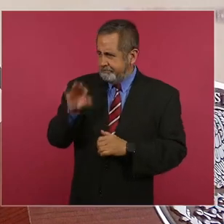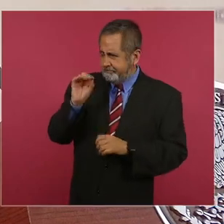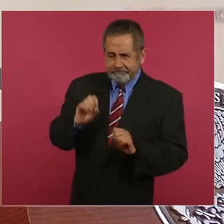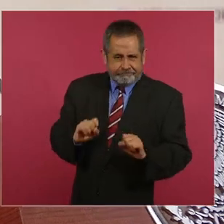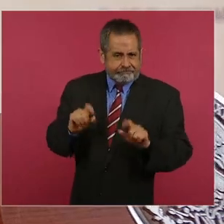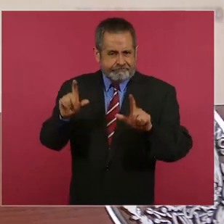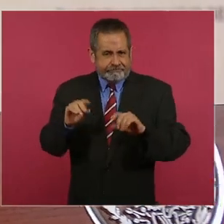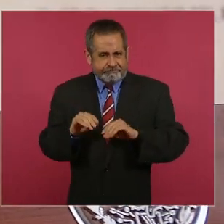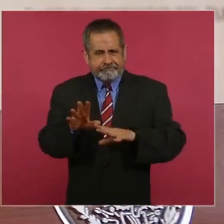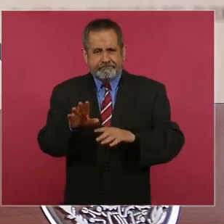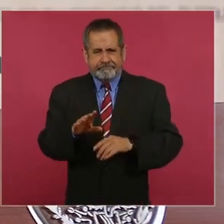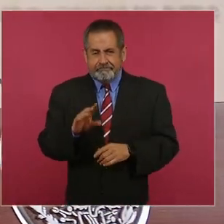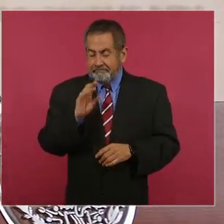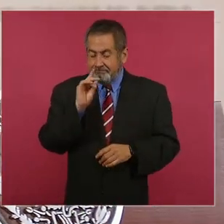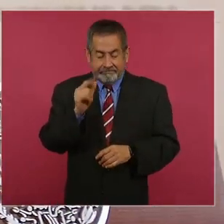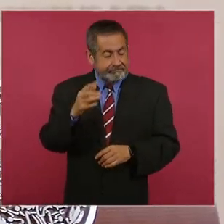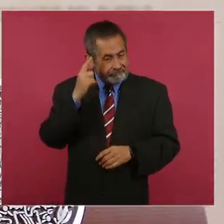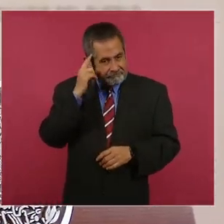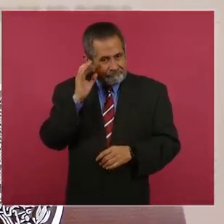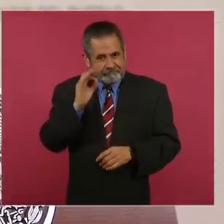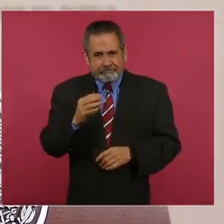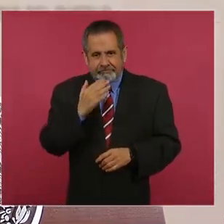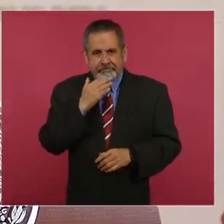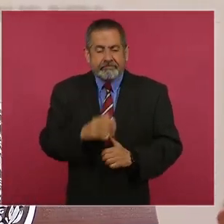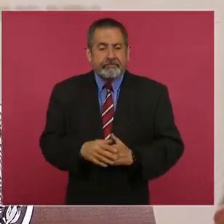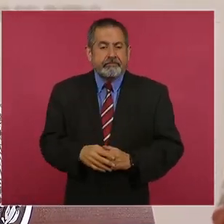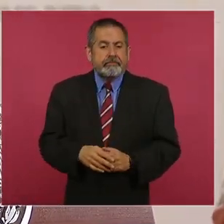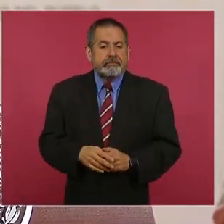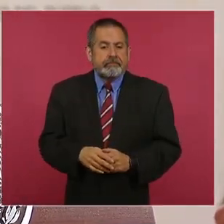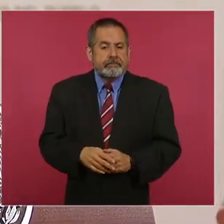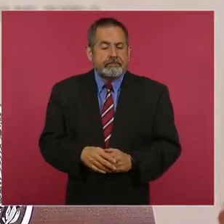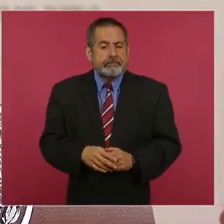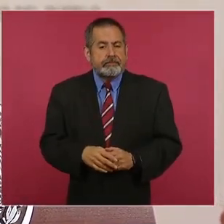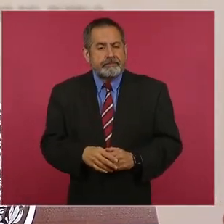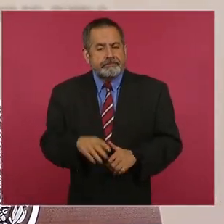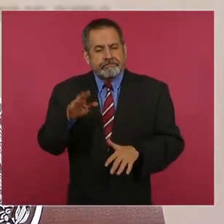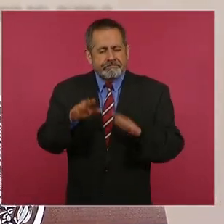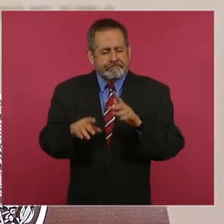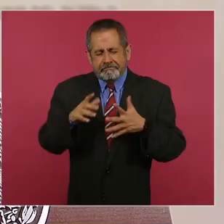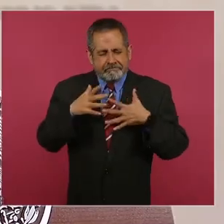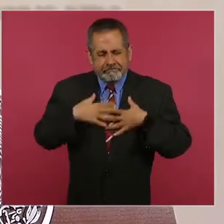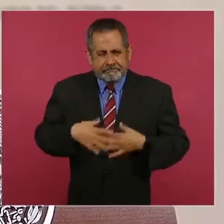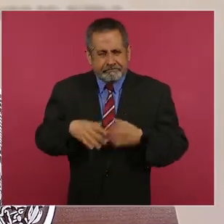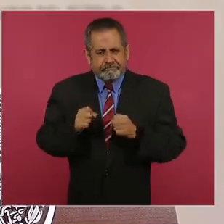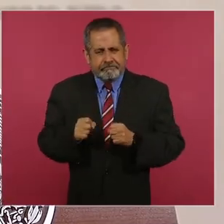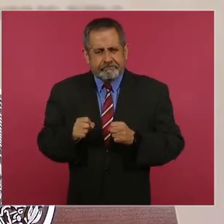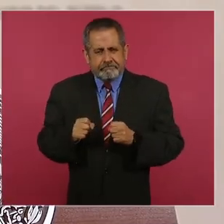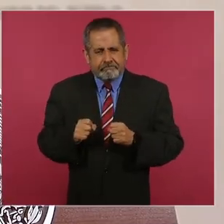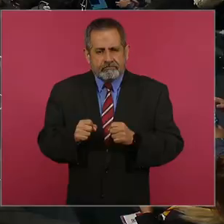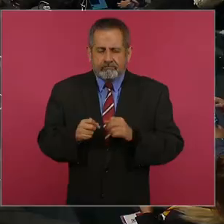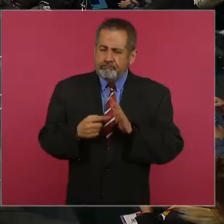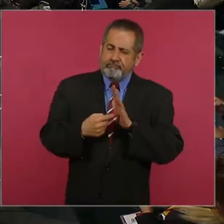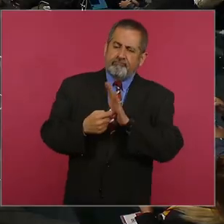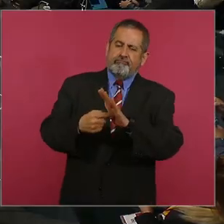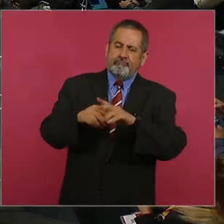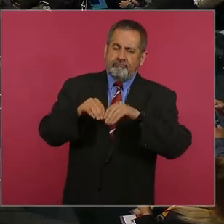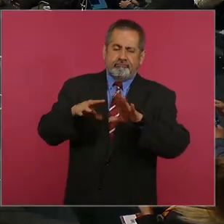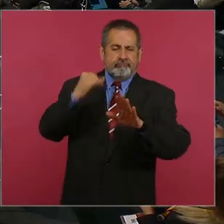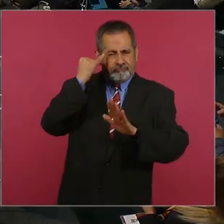porque es genial a veces cuesta trabajo transmitir algo